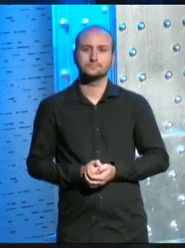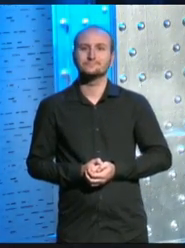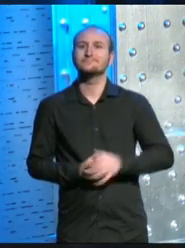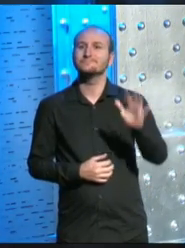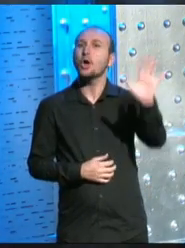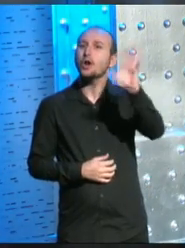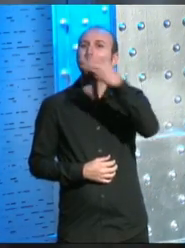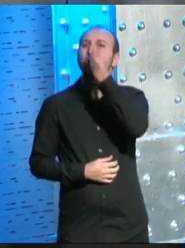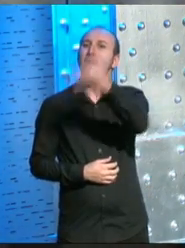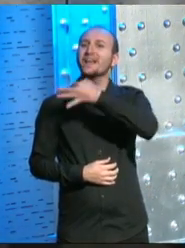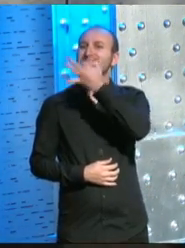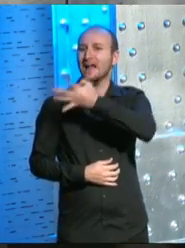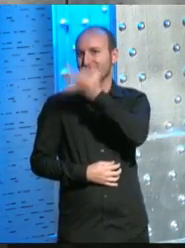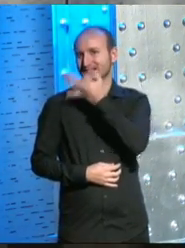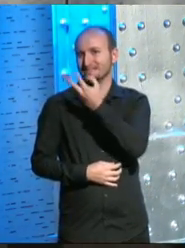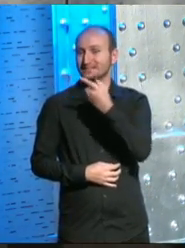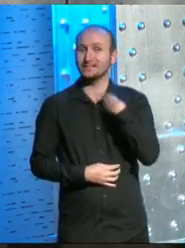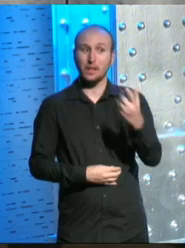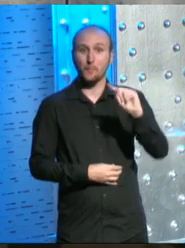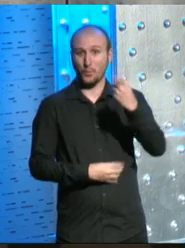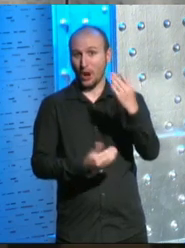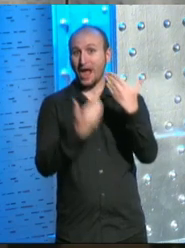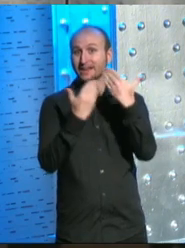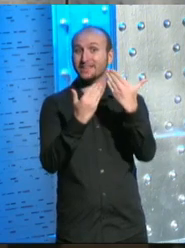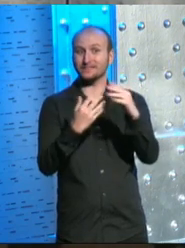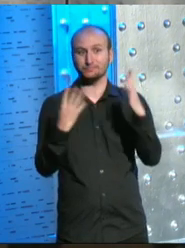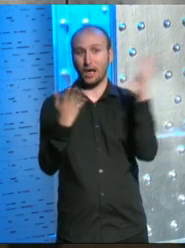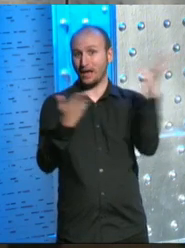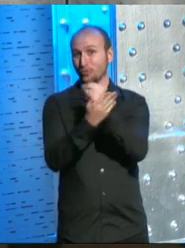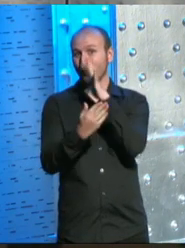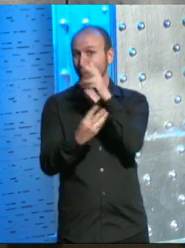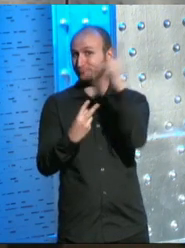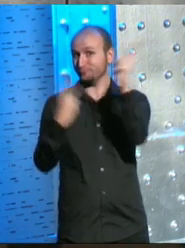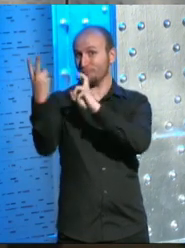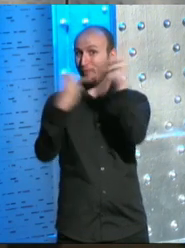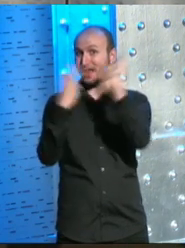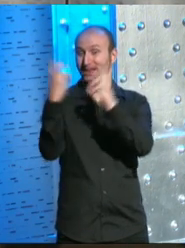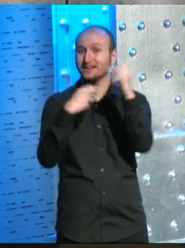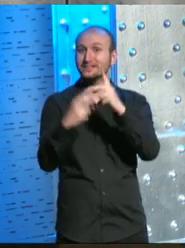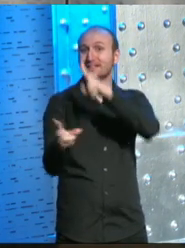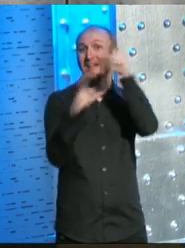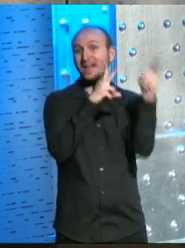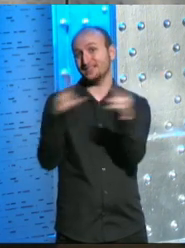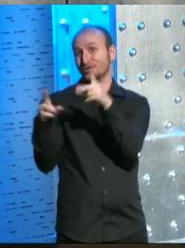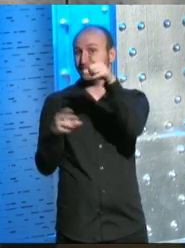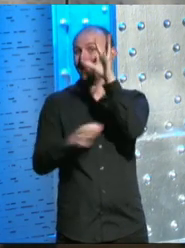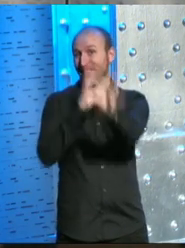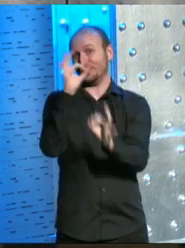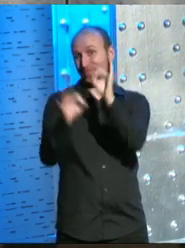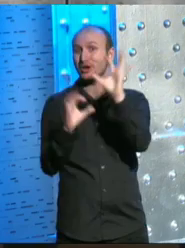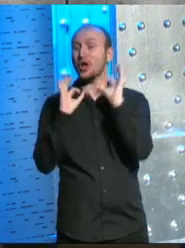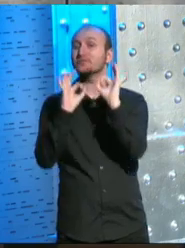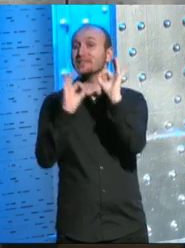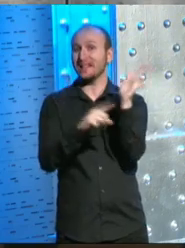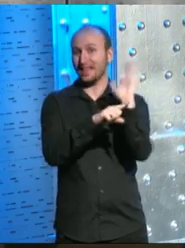Hola, buenas tardes. Quería darle las gracias a todos por venir en otra sesión de este ciclo de cine